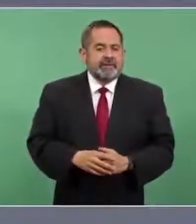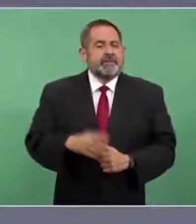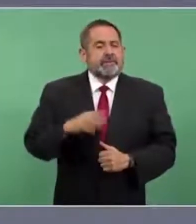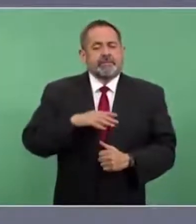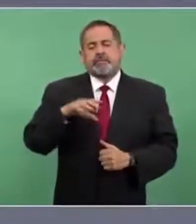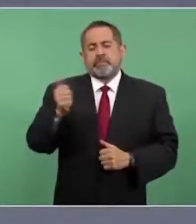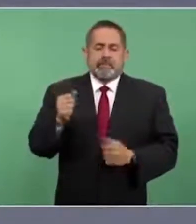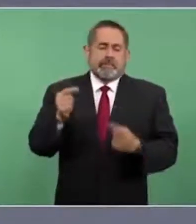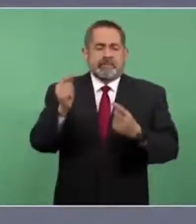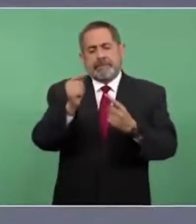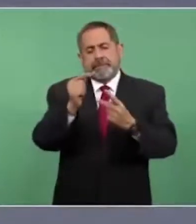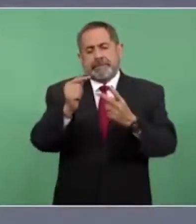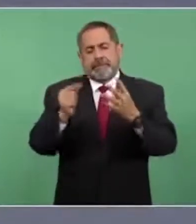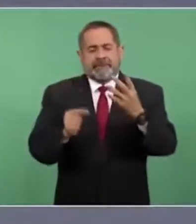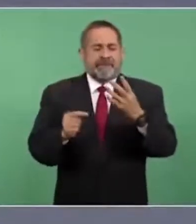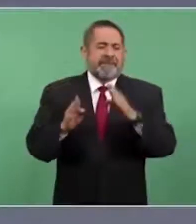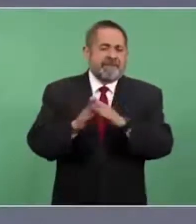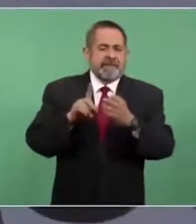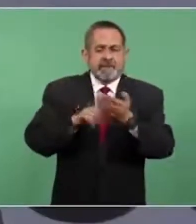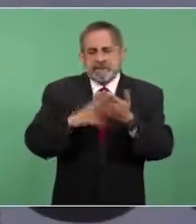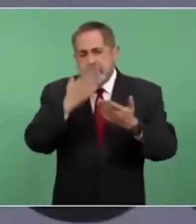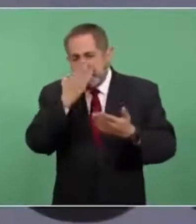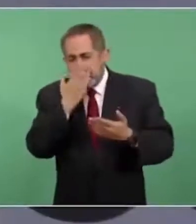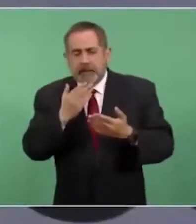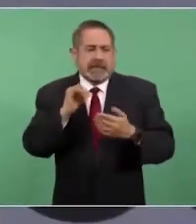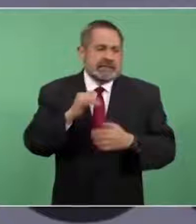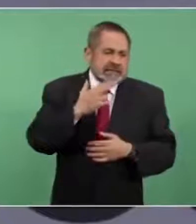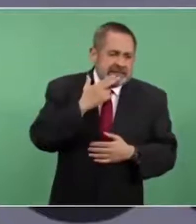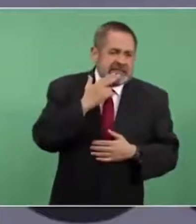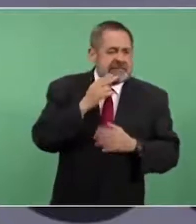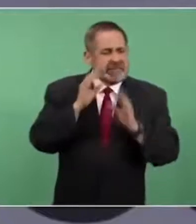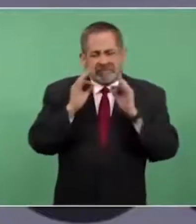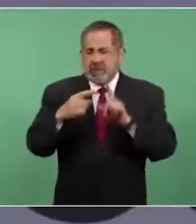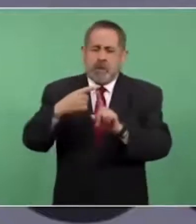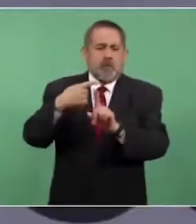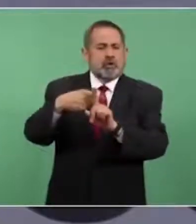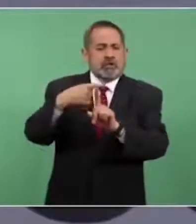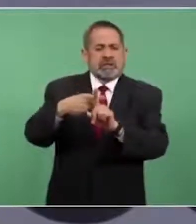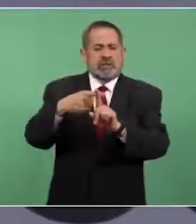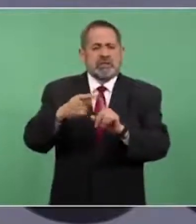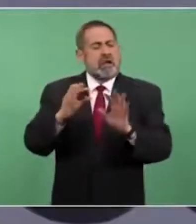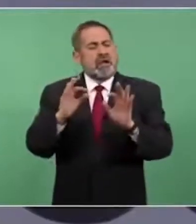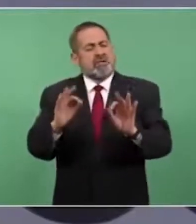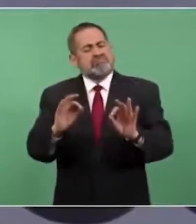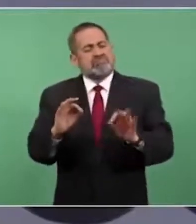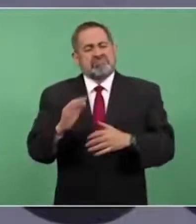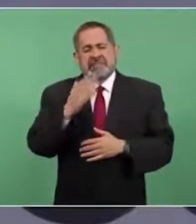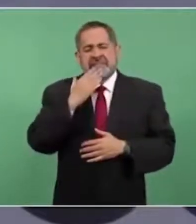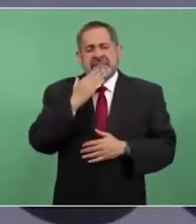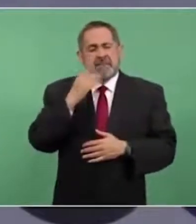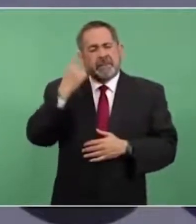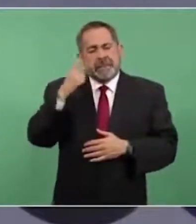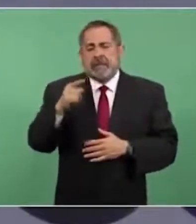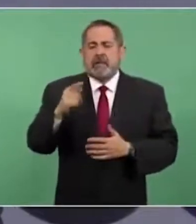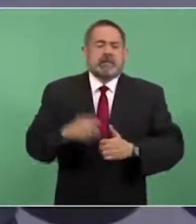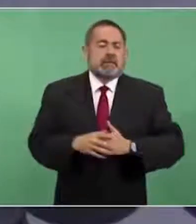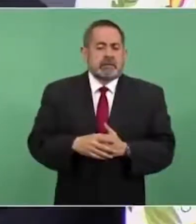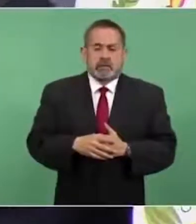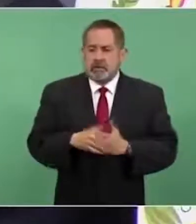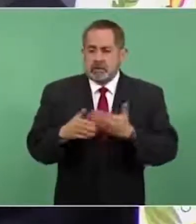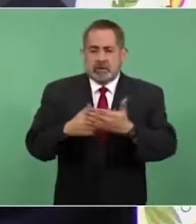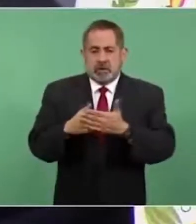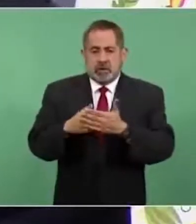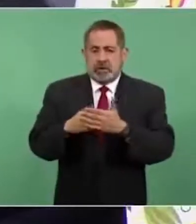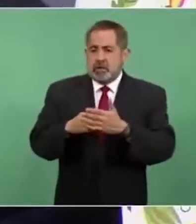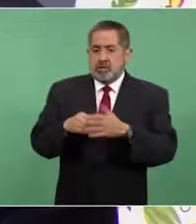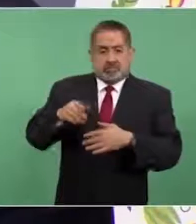factores, elementos buenos, favorables, son el gran potencial de